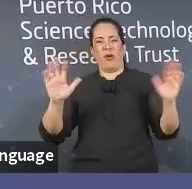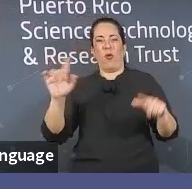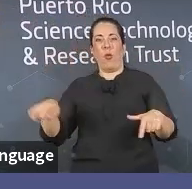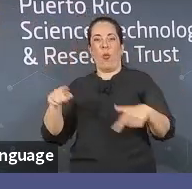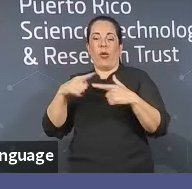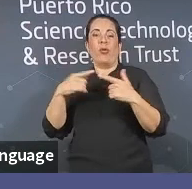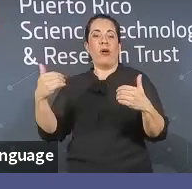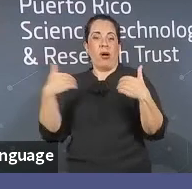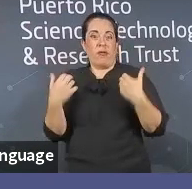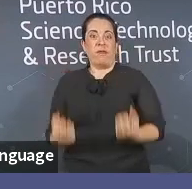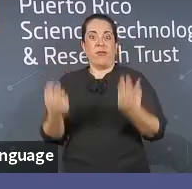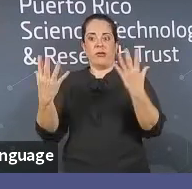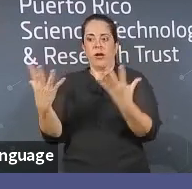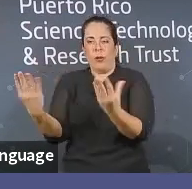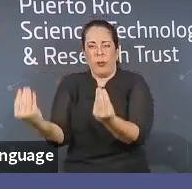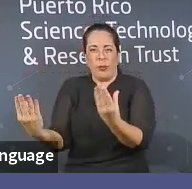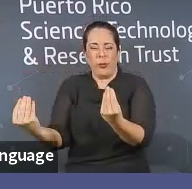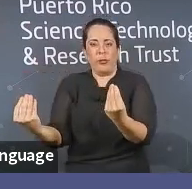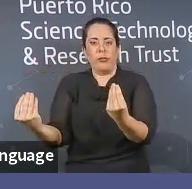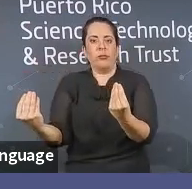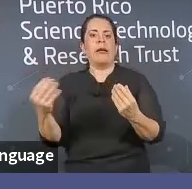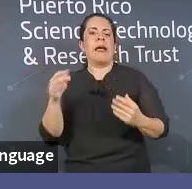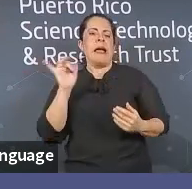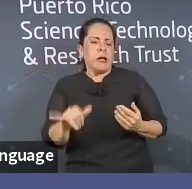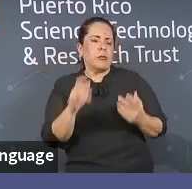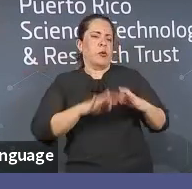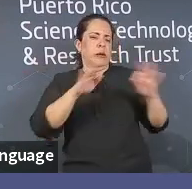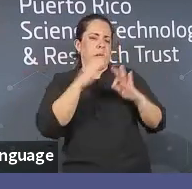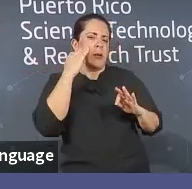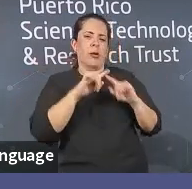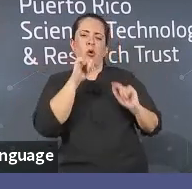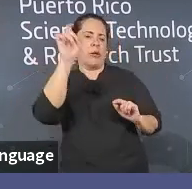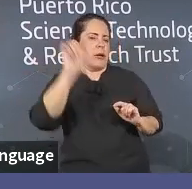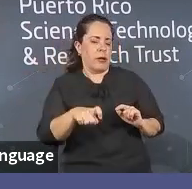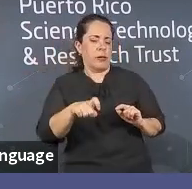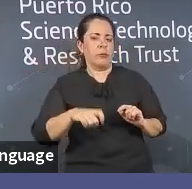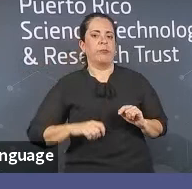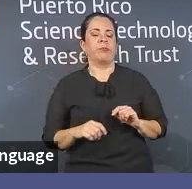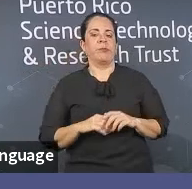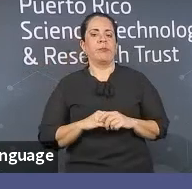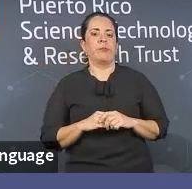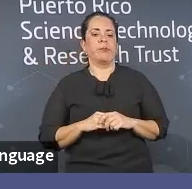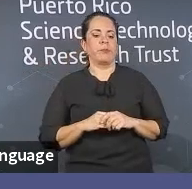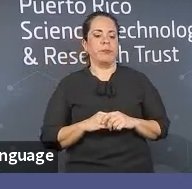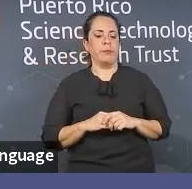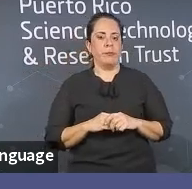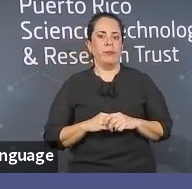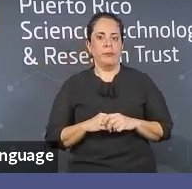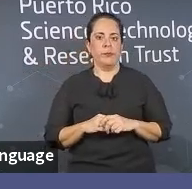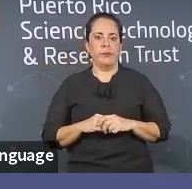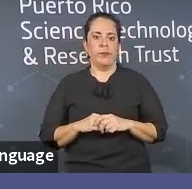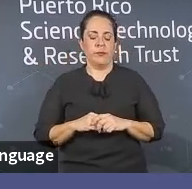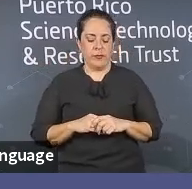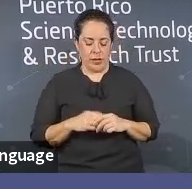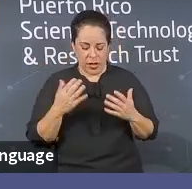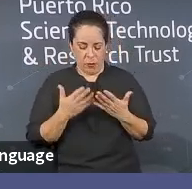dato colectable, pero no es necesario. Y cosas que son de sentido